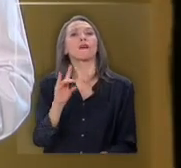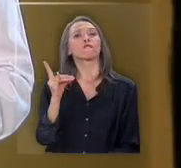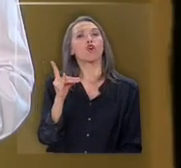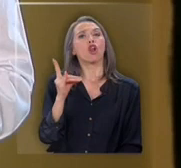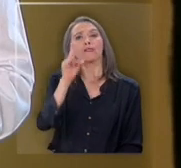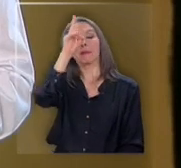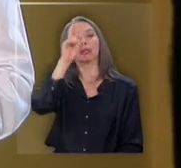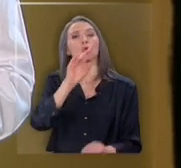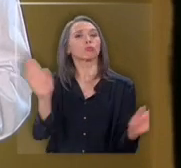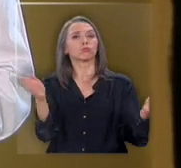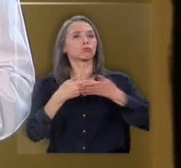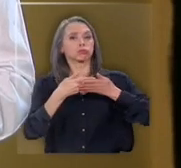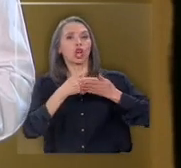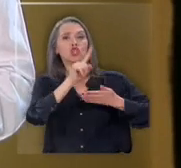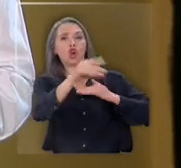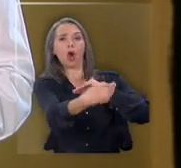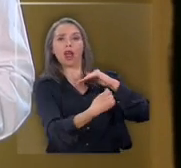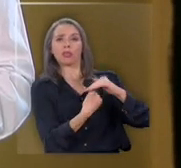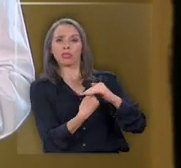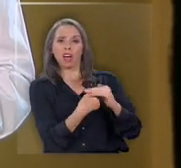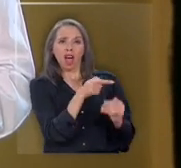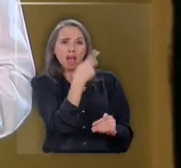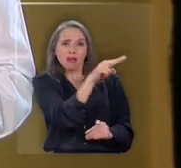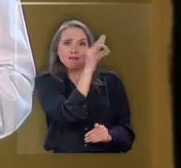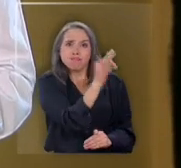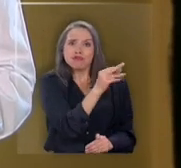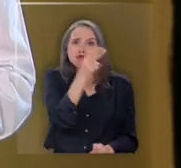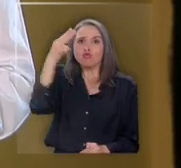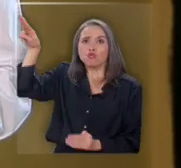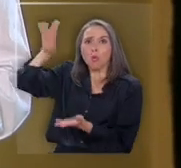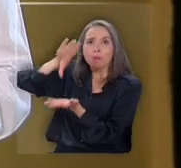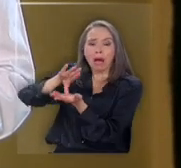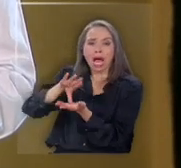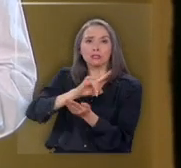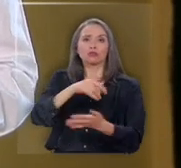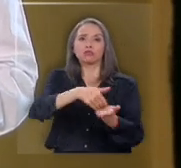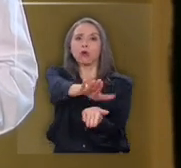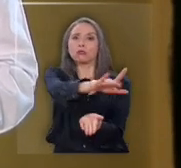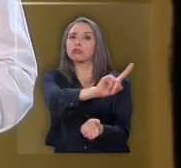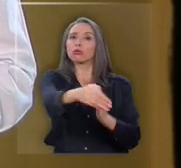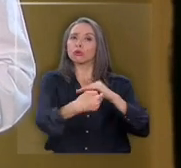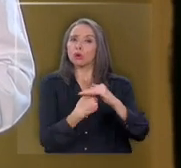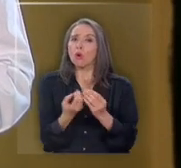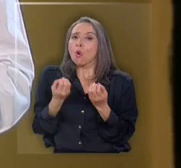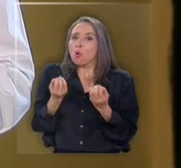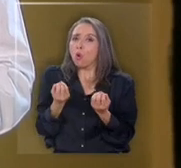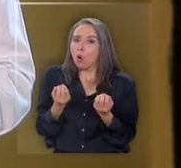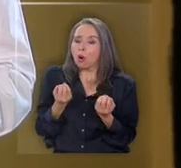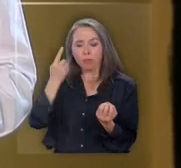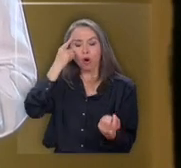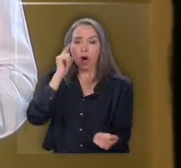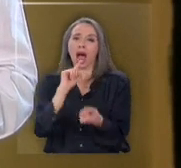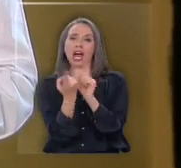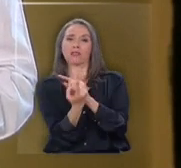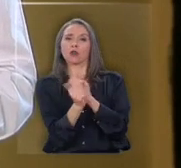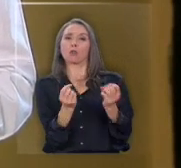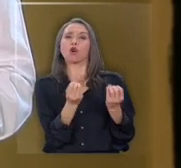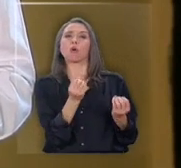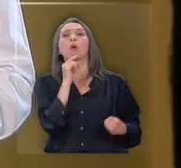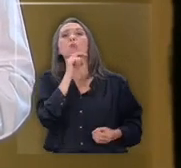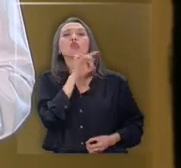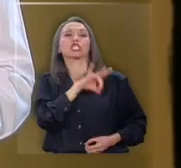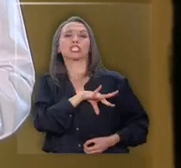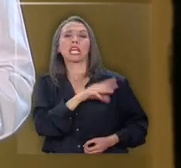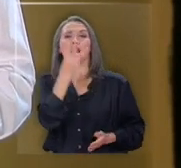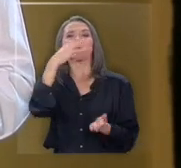no abren sus puertas para recibir compatriotas o sea me cuesta imaginar que miramos la estación inversa que tuviéramos a